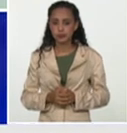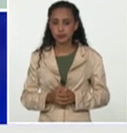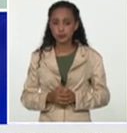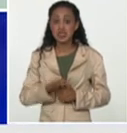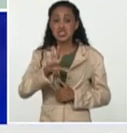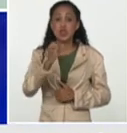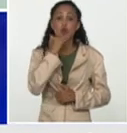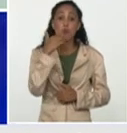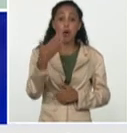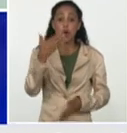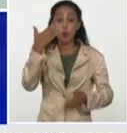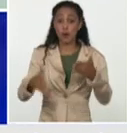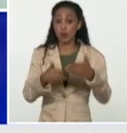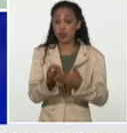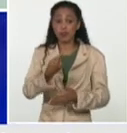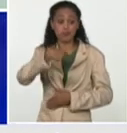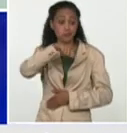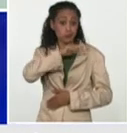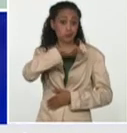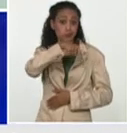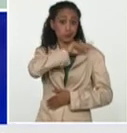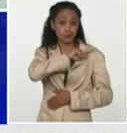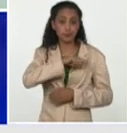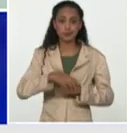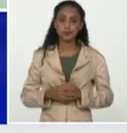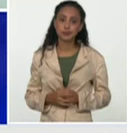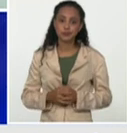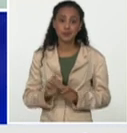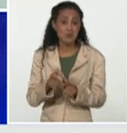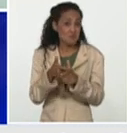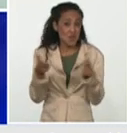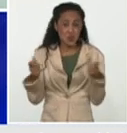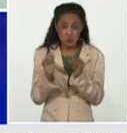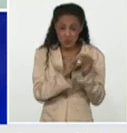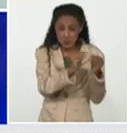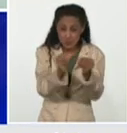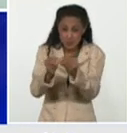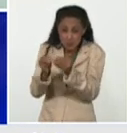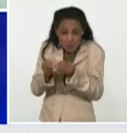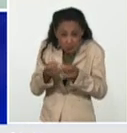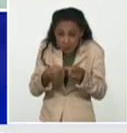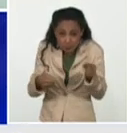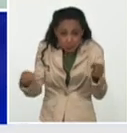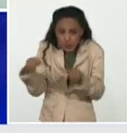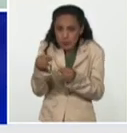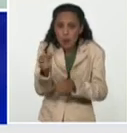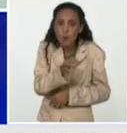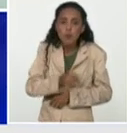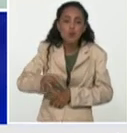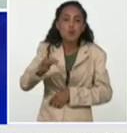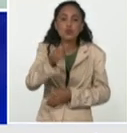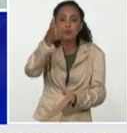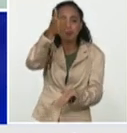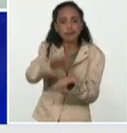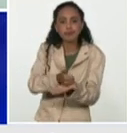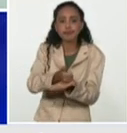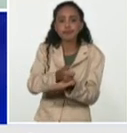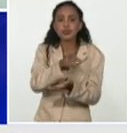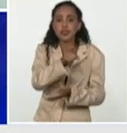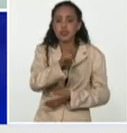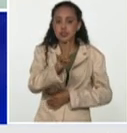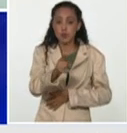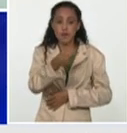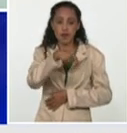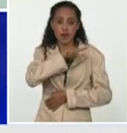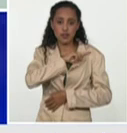más que el día anterior y la mayor transmisión en el municipio cabecera con 19 ayer,